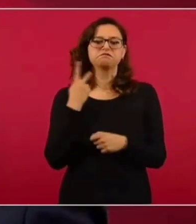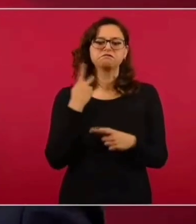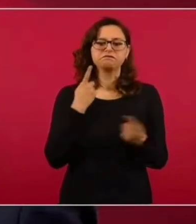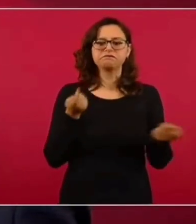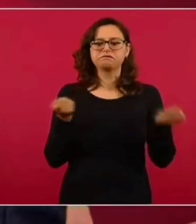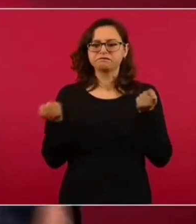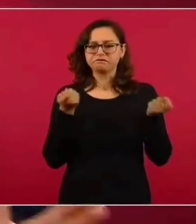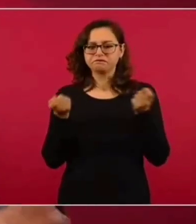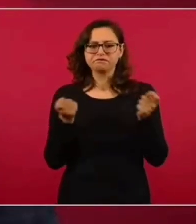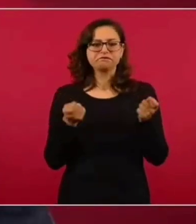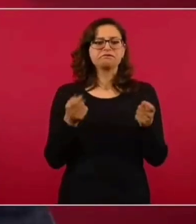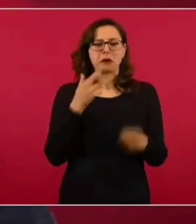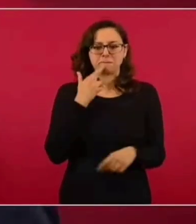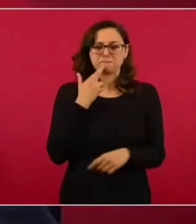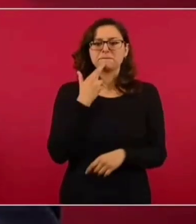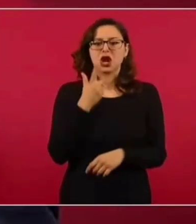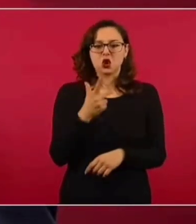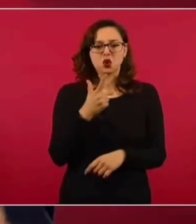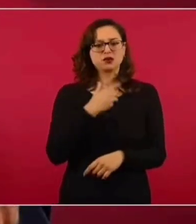porque